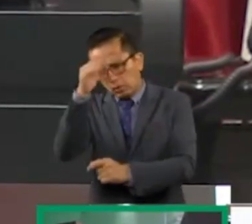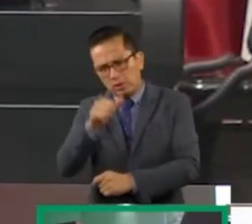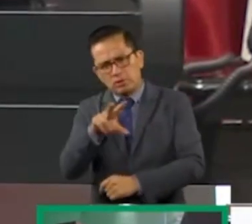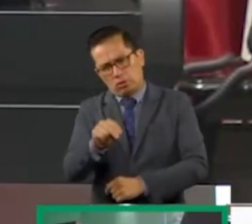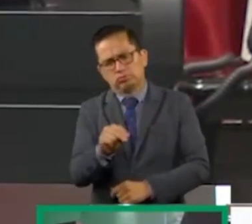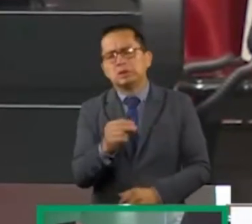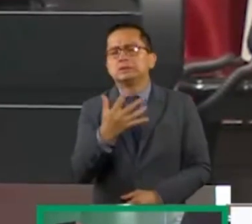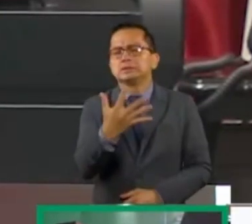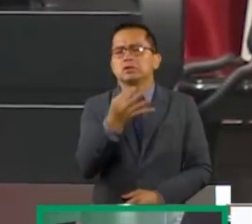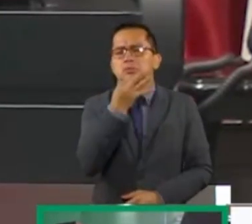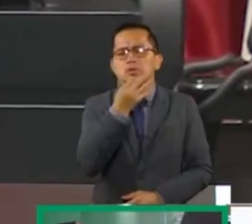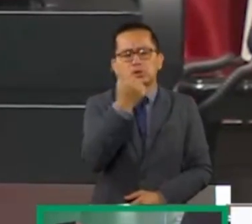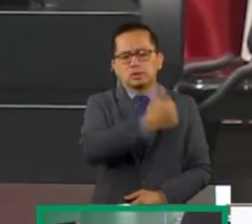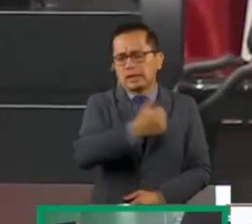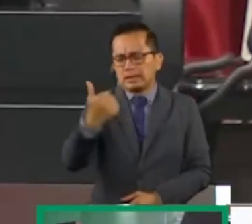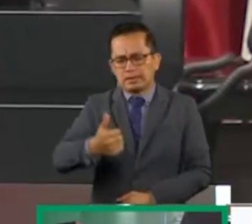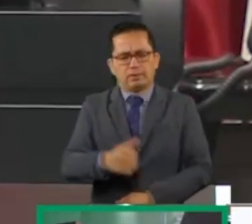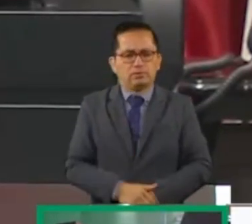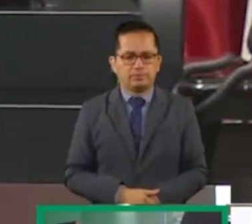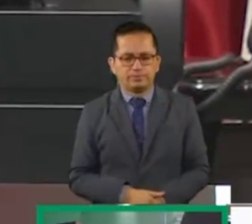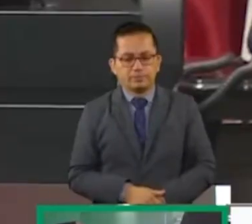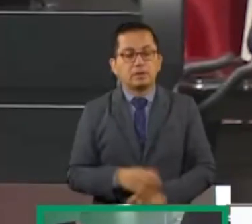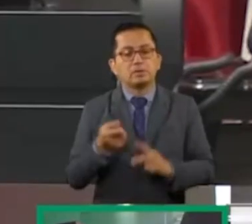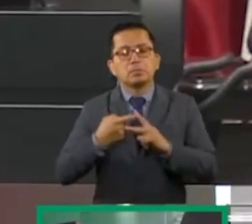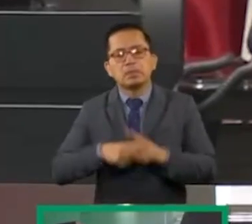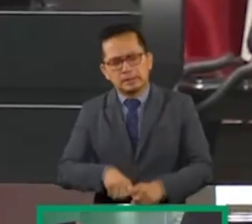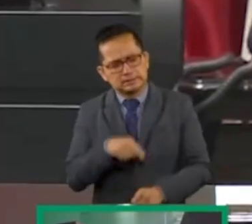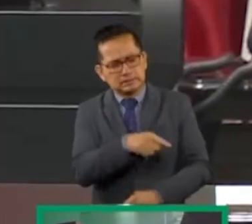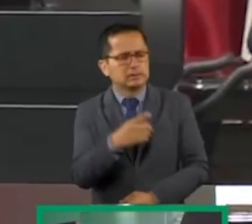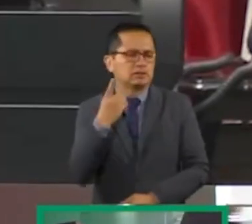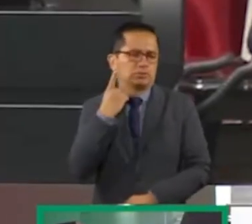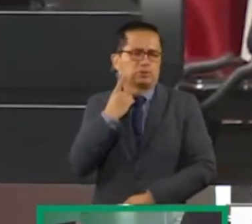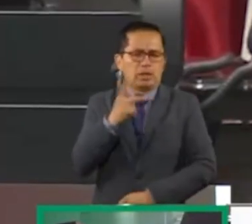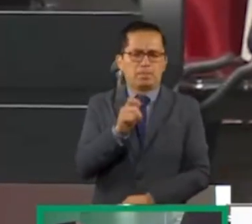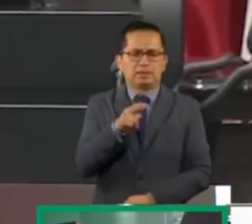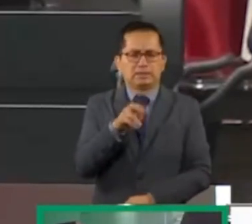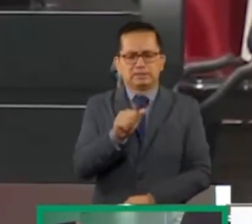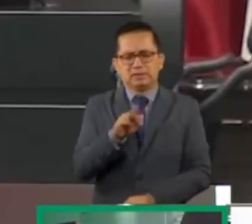Iniciamos con la diputada Patricia Flores Elizondo de Movimiento Ciudadano.